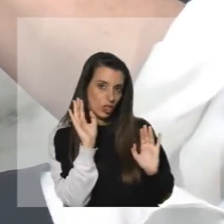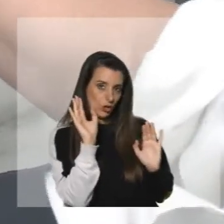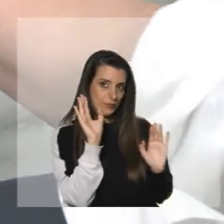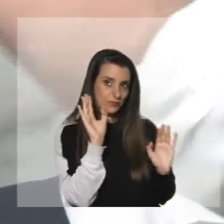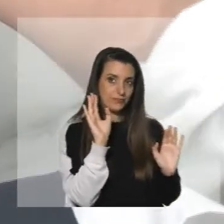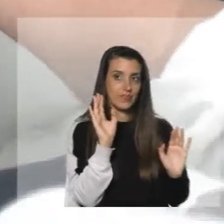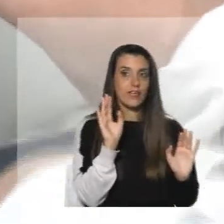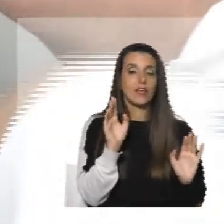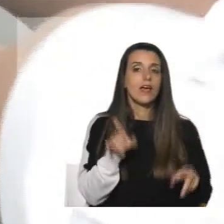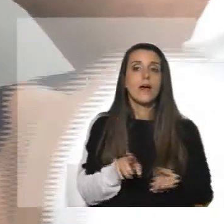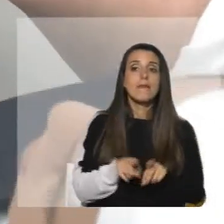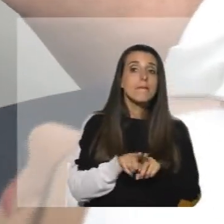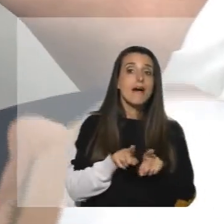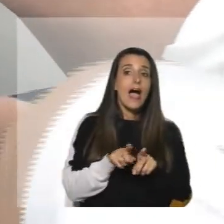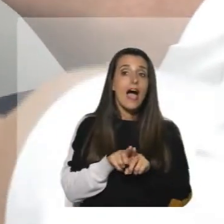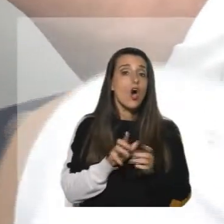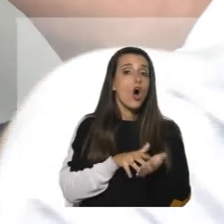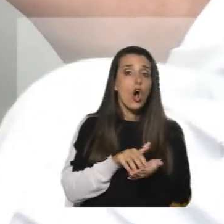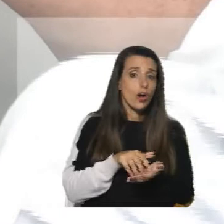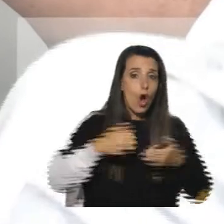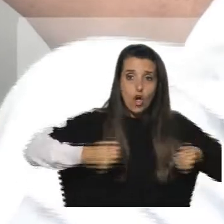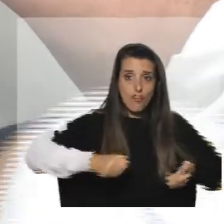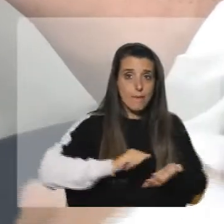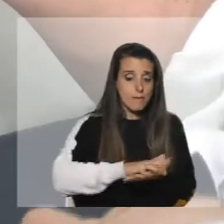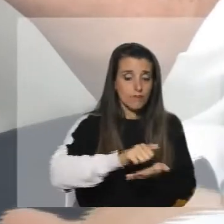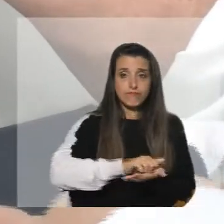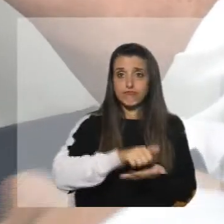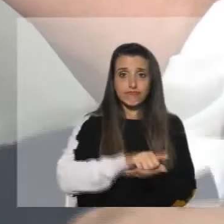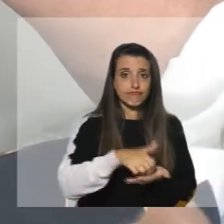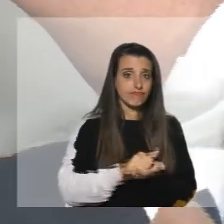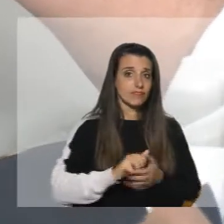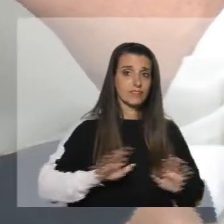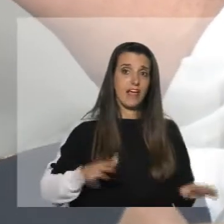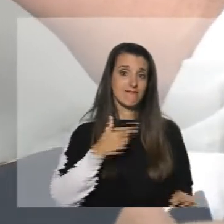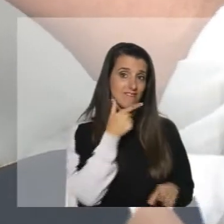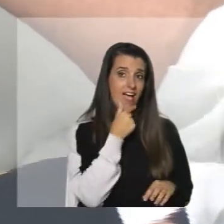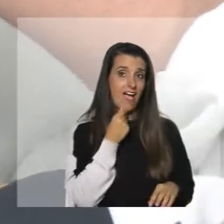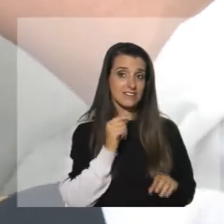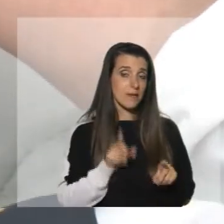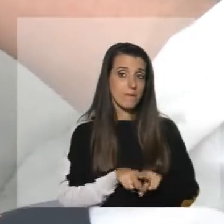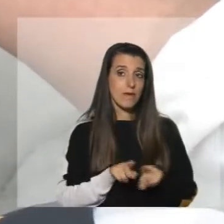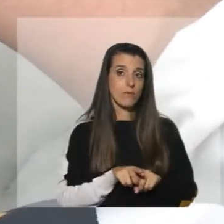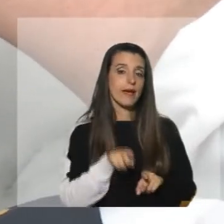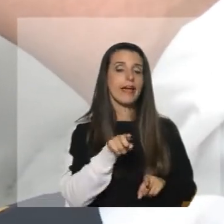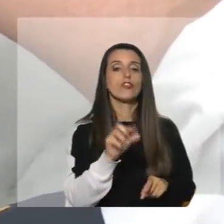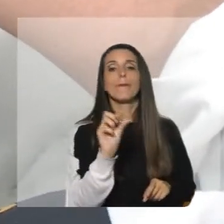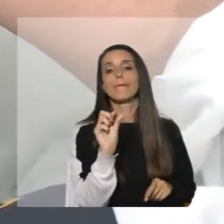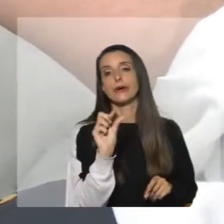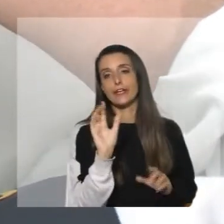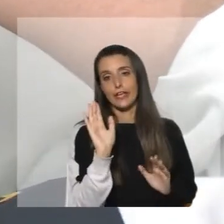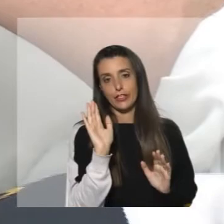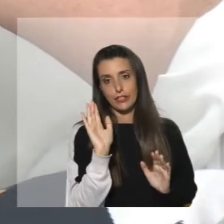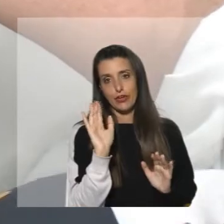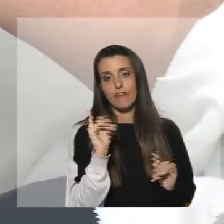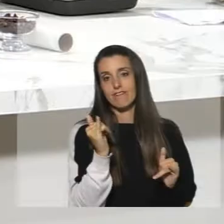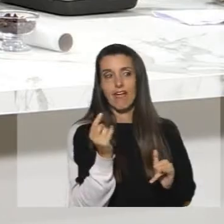Claro. En la misma olla. En la misma olla lo vamos unificando. Lo unifican exactamente, así como hice yo. Esta es una pequeña porción porque